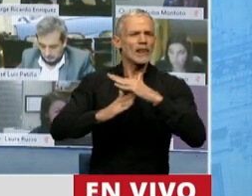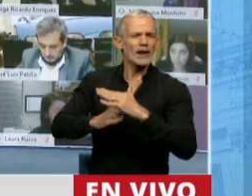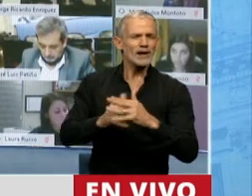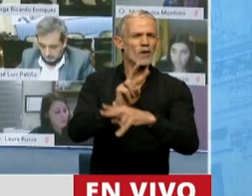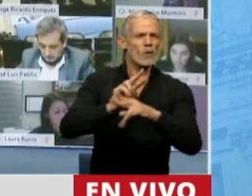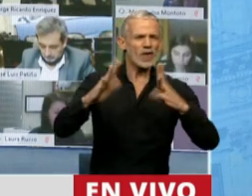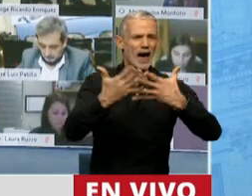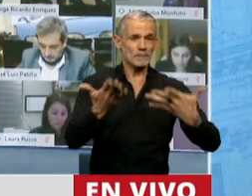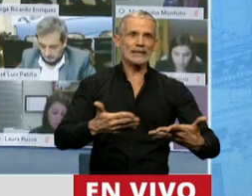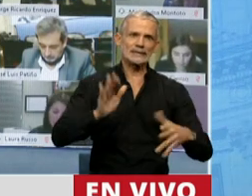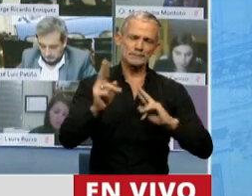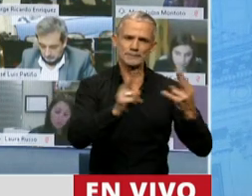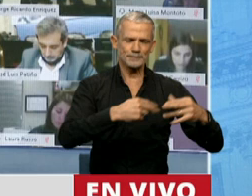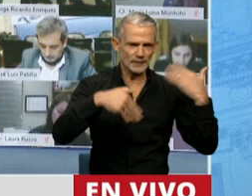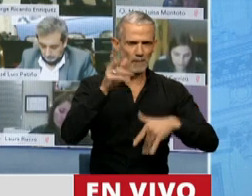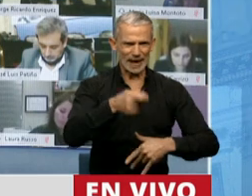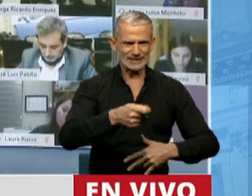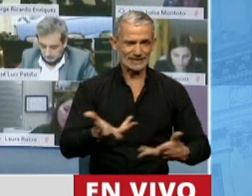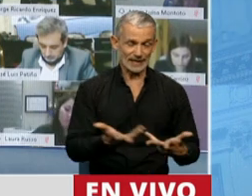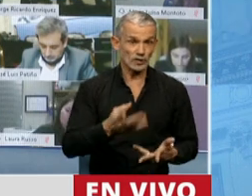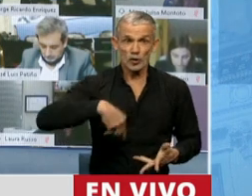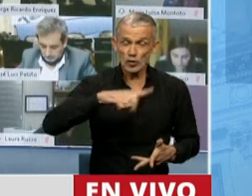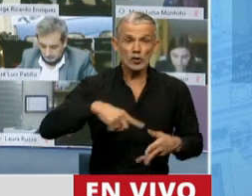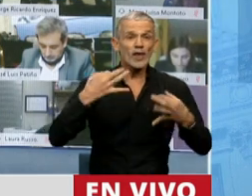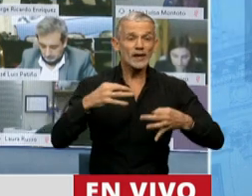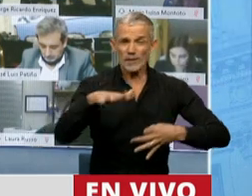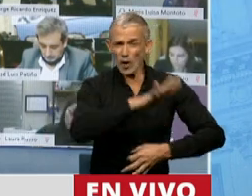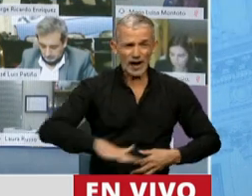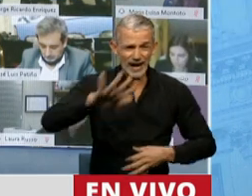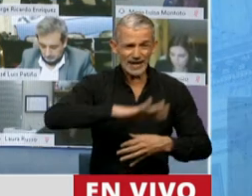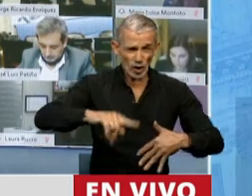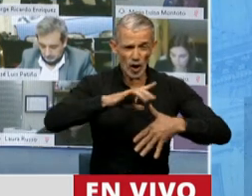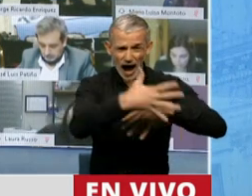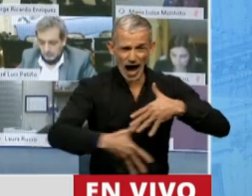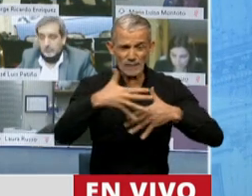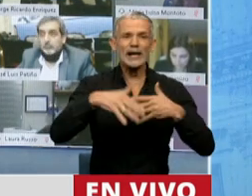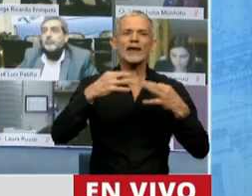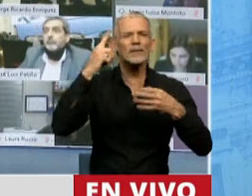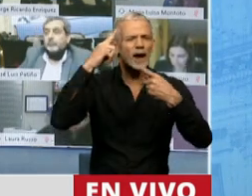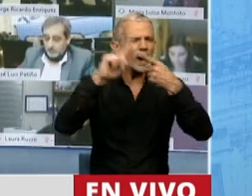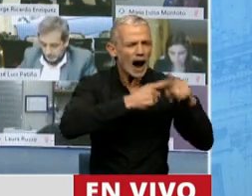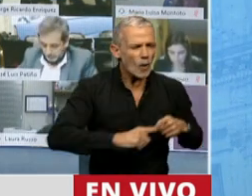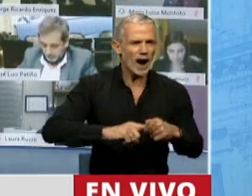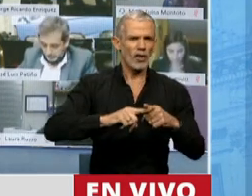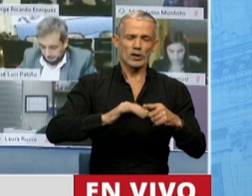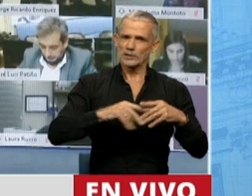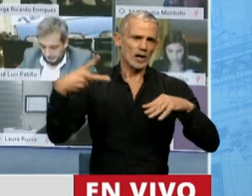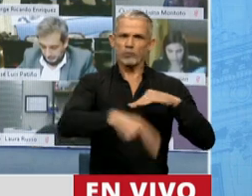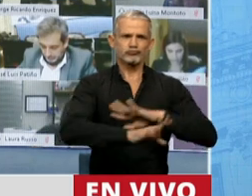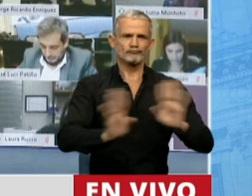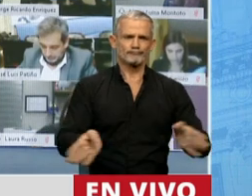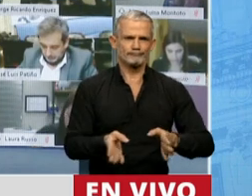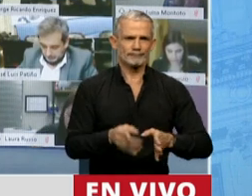ambientalistas es indudable que merecemos merece nuestra región un acuerdo que corte